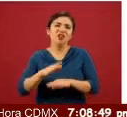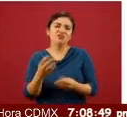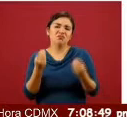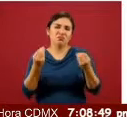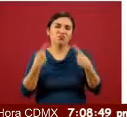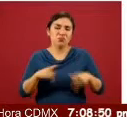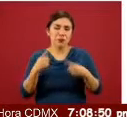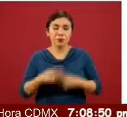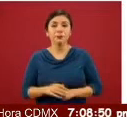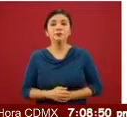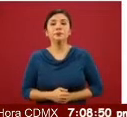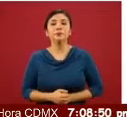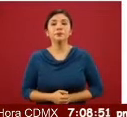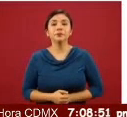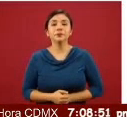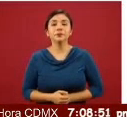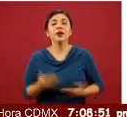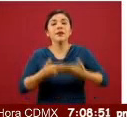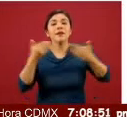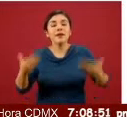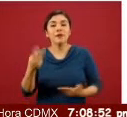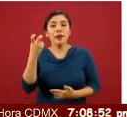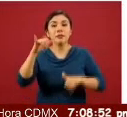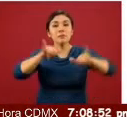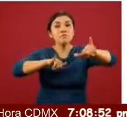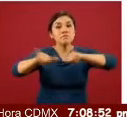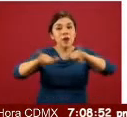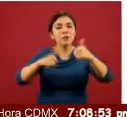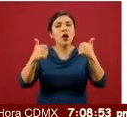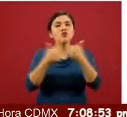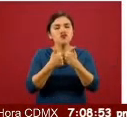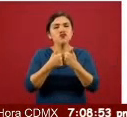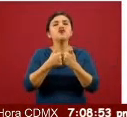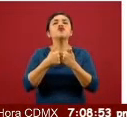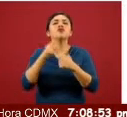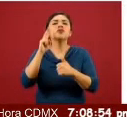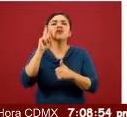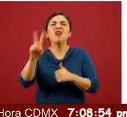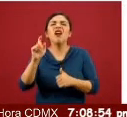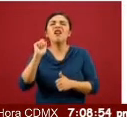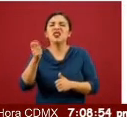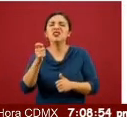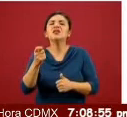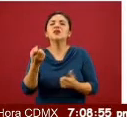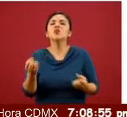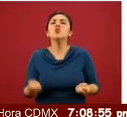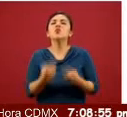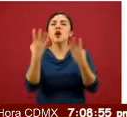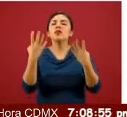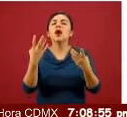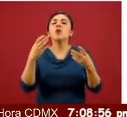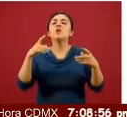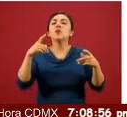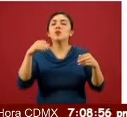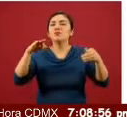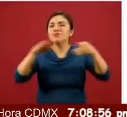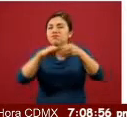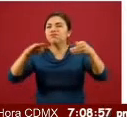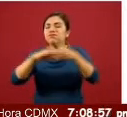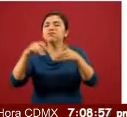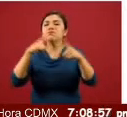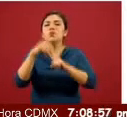siguiente diapositiva, en donde ahora vemos el mapa, pero con una distribución geográfica de la tasa de incidencia por